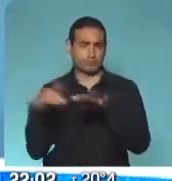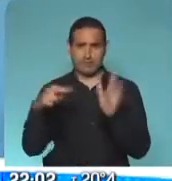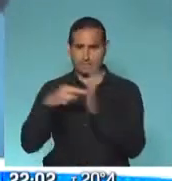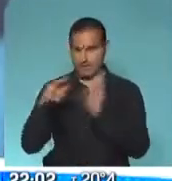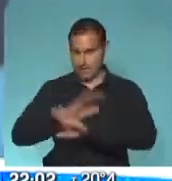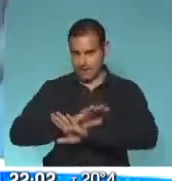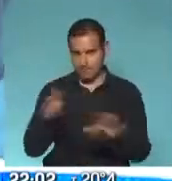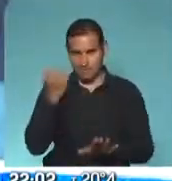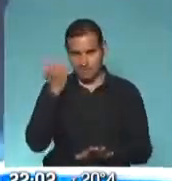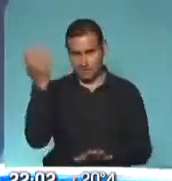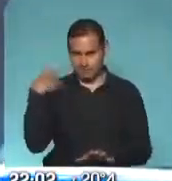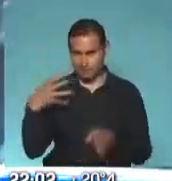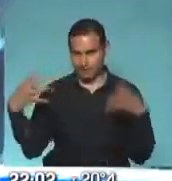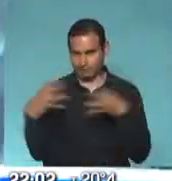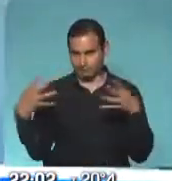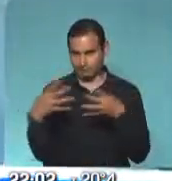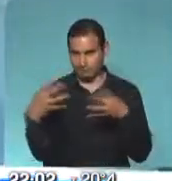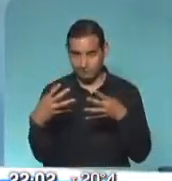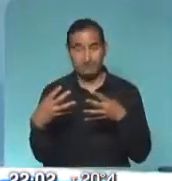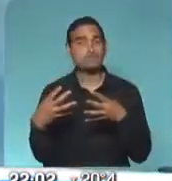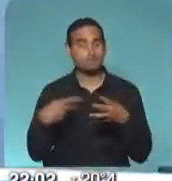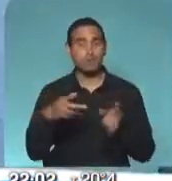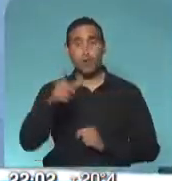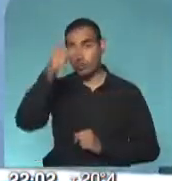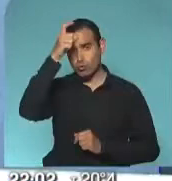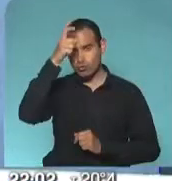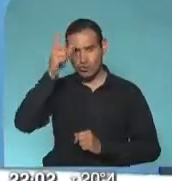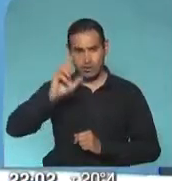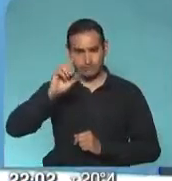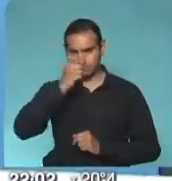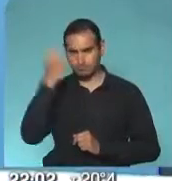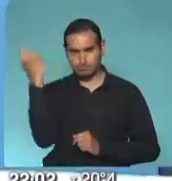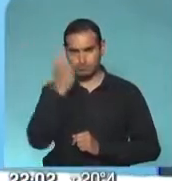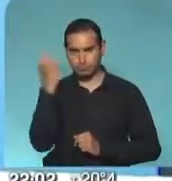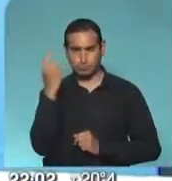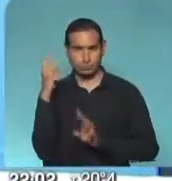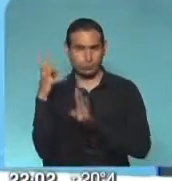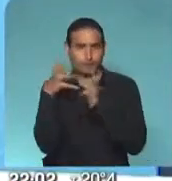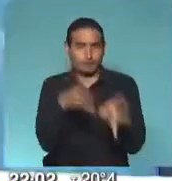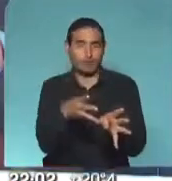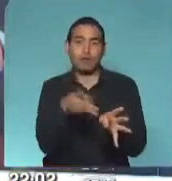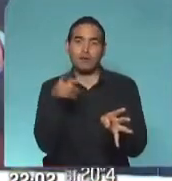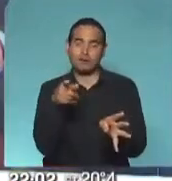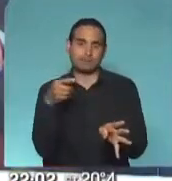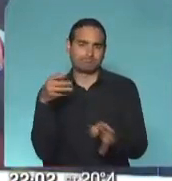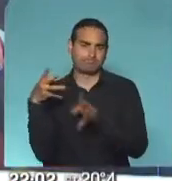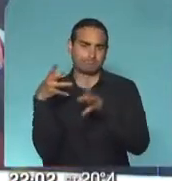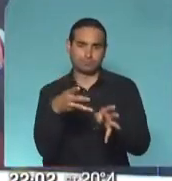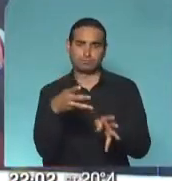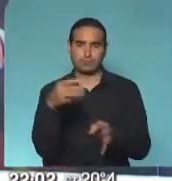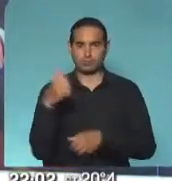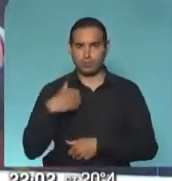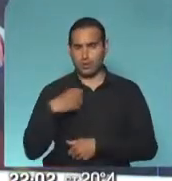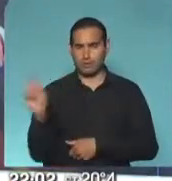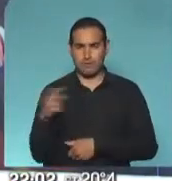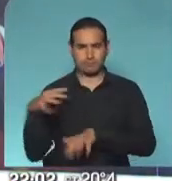larga guerra civil. Inmediatamente Turquía tomó posición. ¿Y qué hizo? Inició una embestida, una ofensiva militar